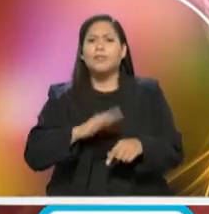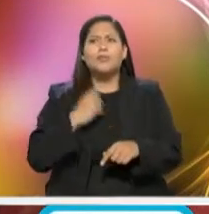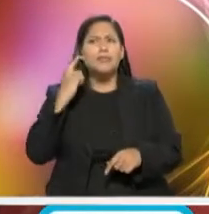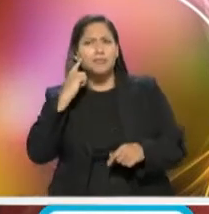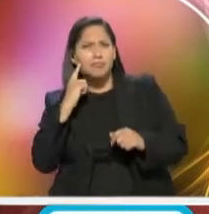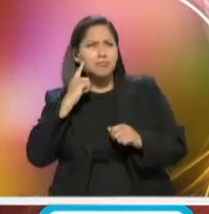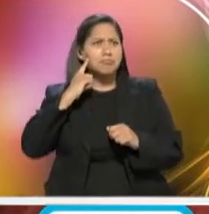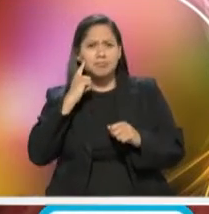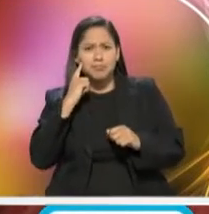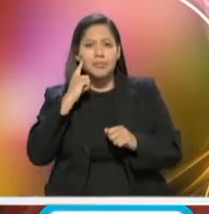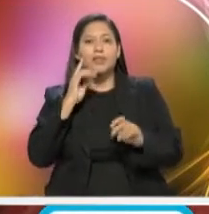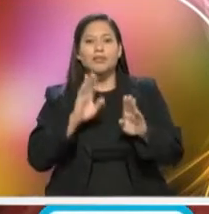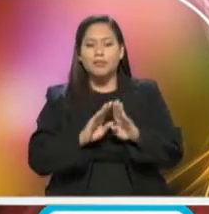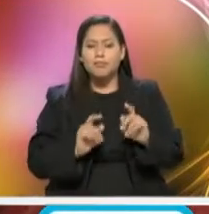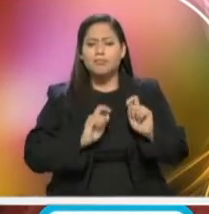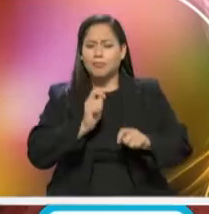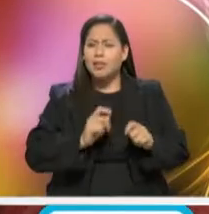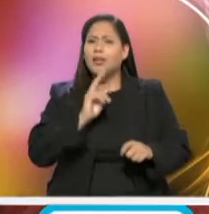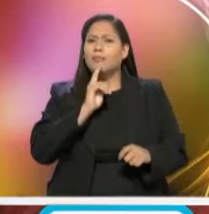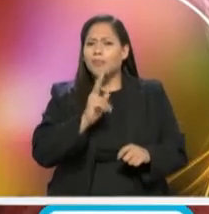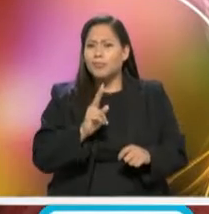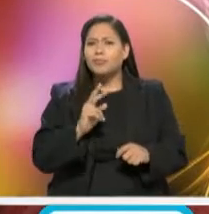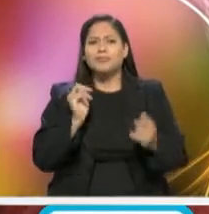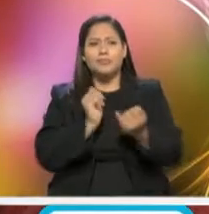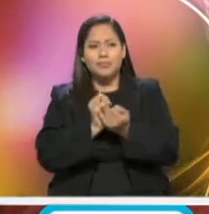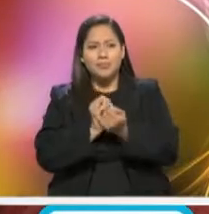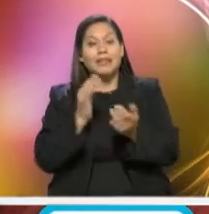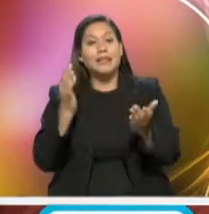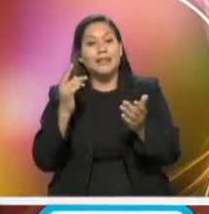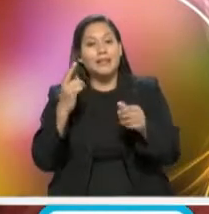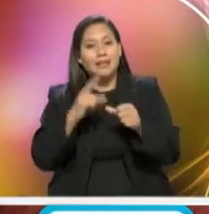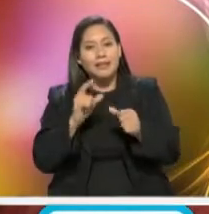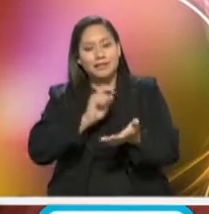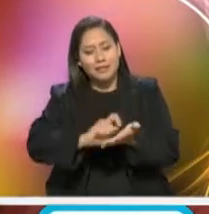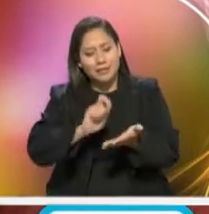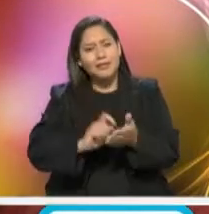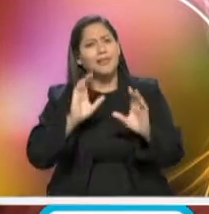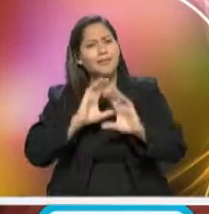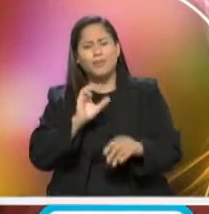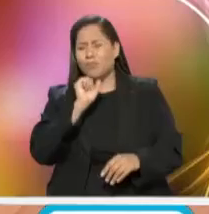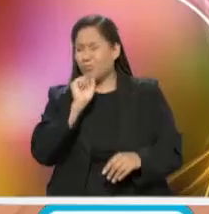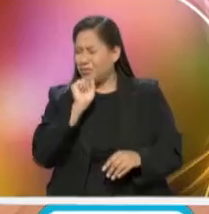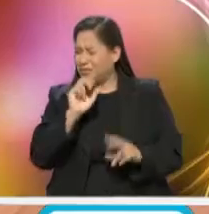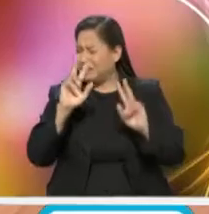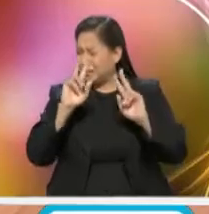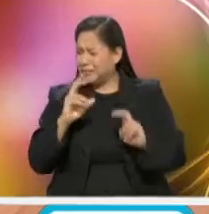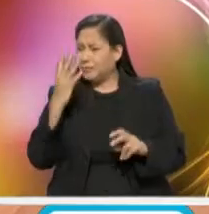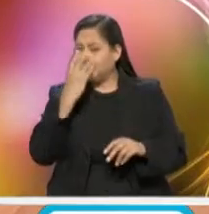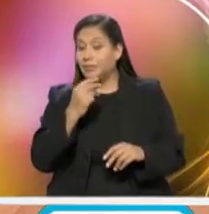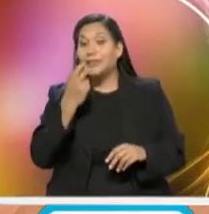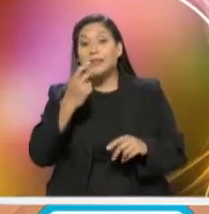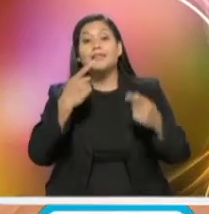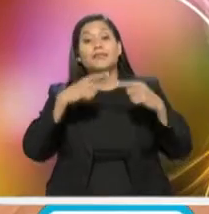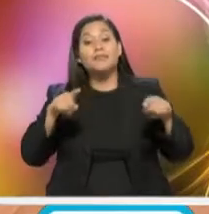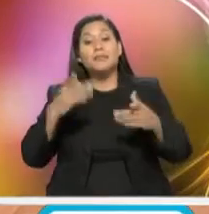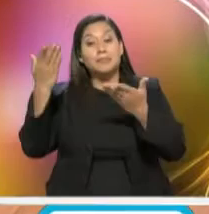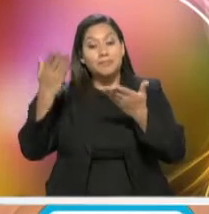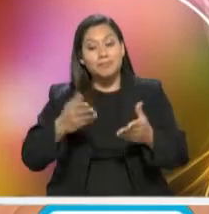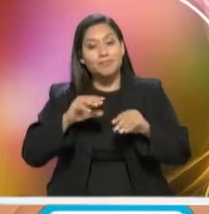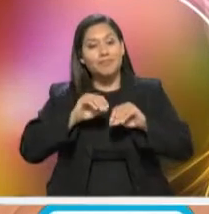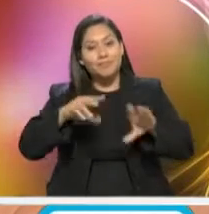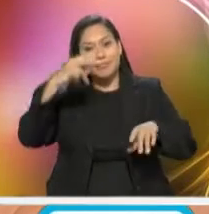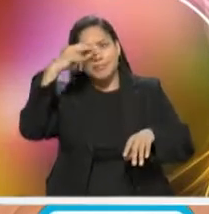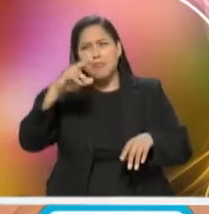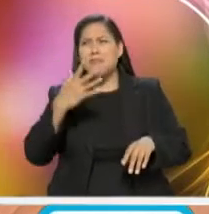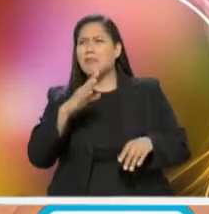a sus canciones, los metales, las voces sobre todo, y las letras de las canciones eran buenísimas. Maravilloso, sin duda. Esa música llegó a